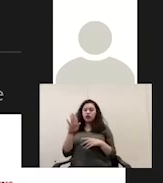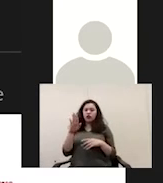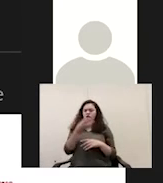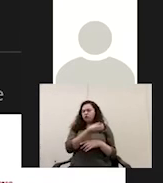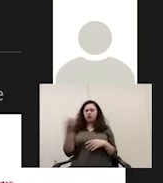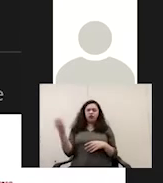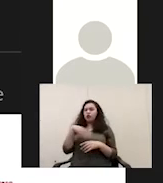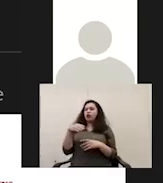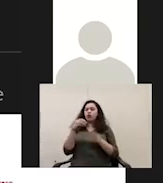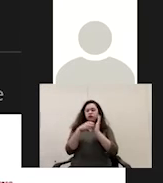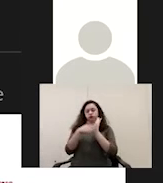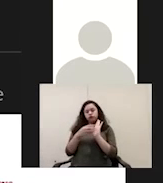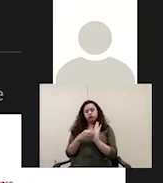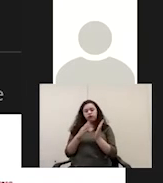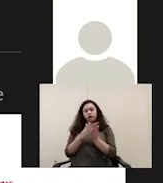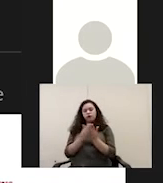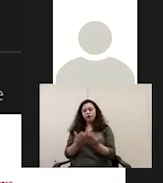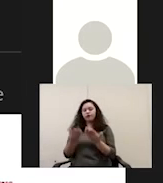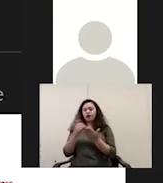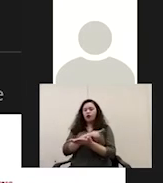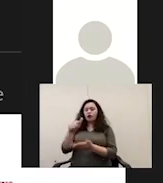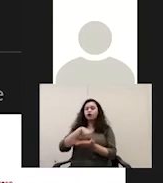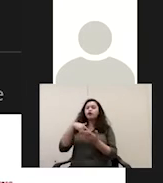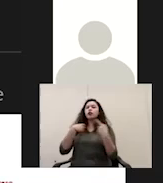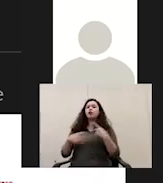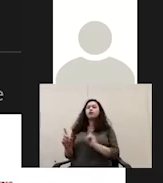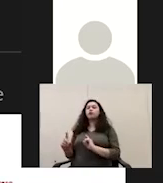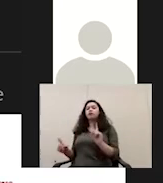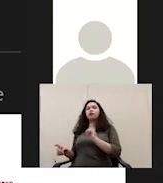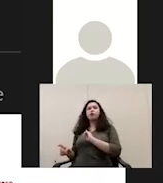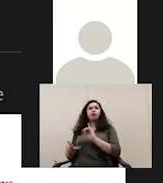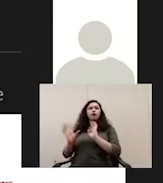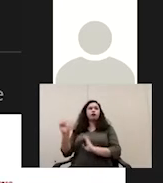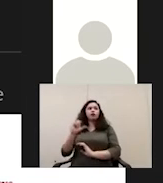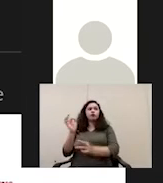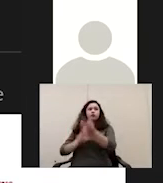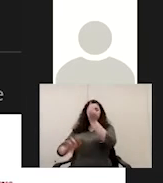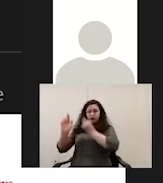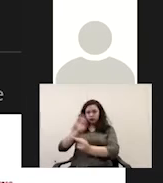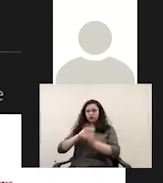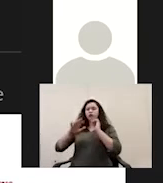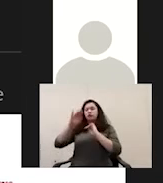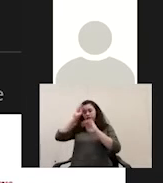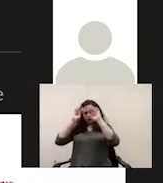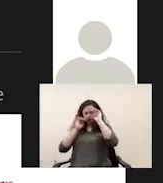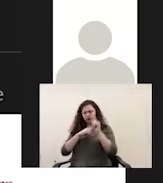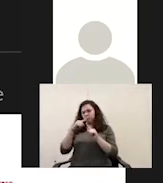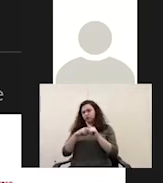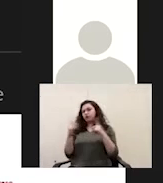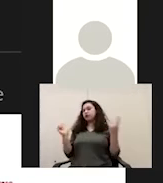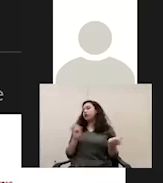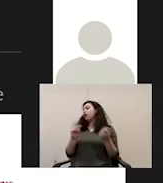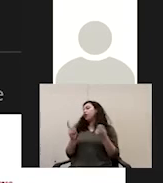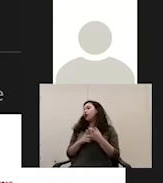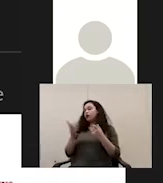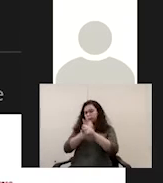esto y darle un espacio a la persona que en caso de que al ingreso tenga fiebre, tenga signos